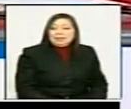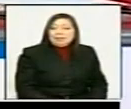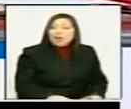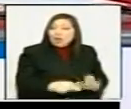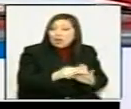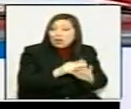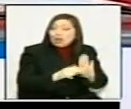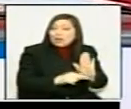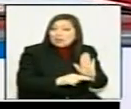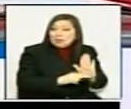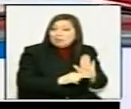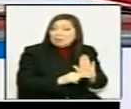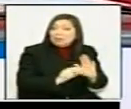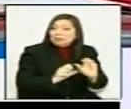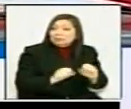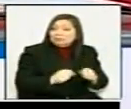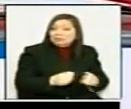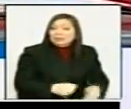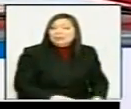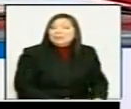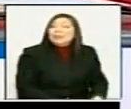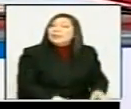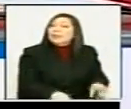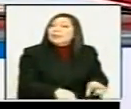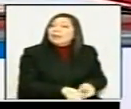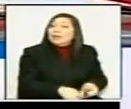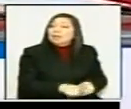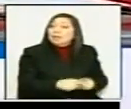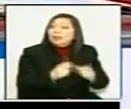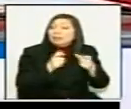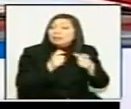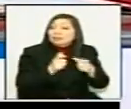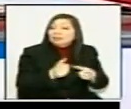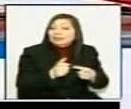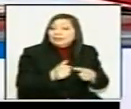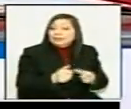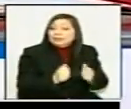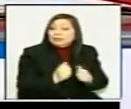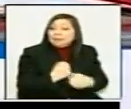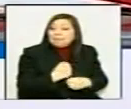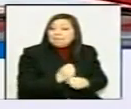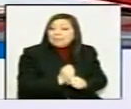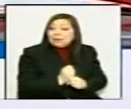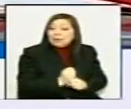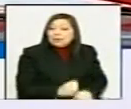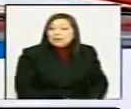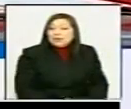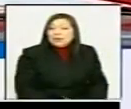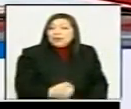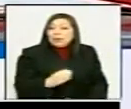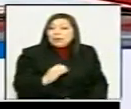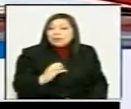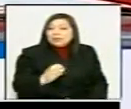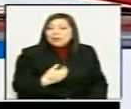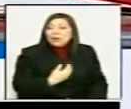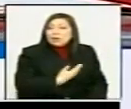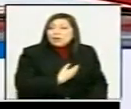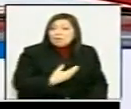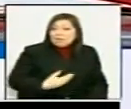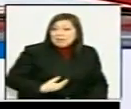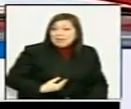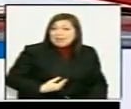Normas que son también supervisadas por la OSI y por el gobierno